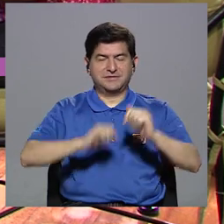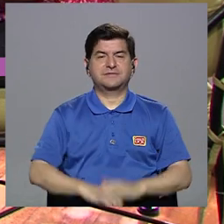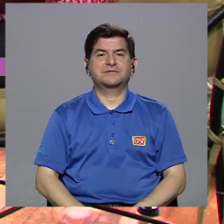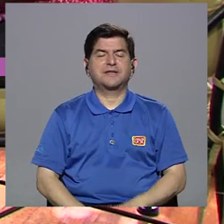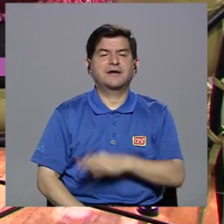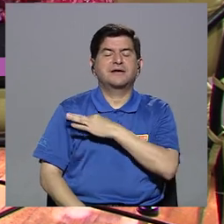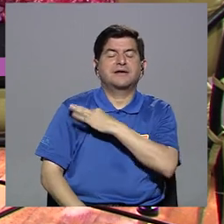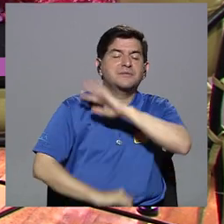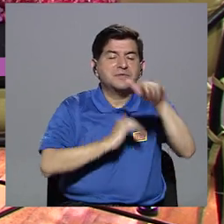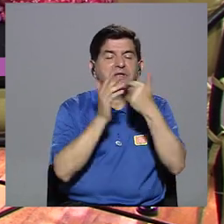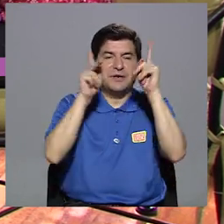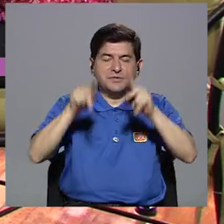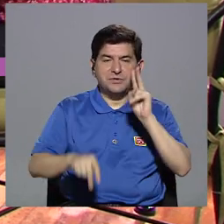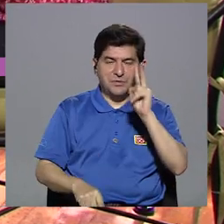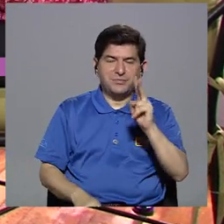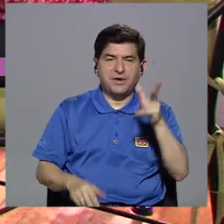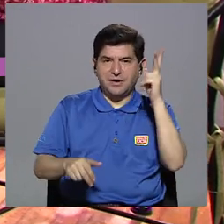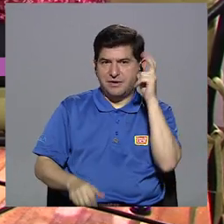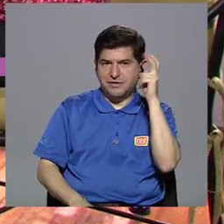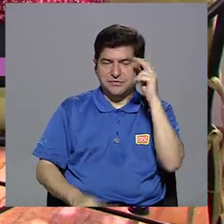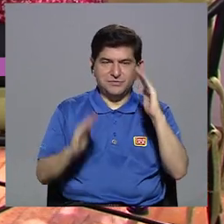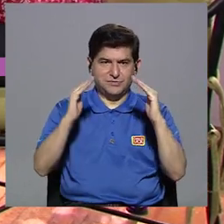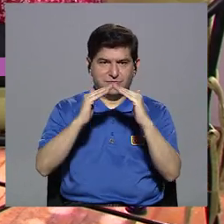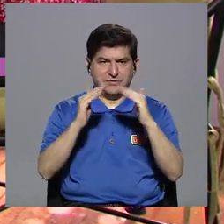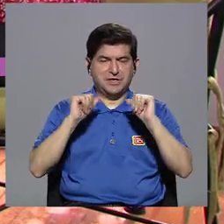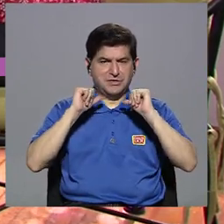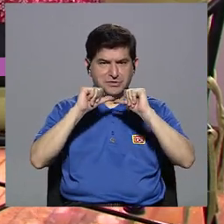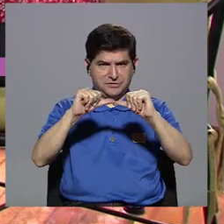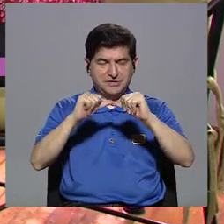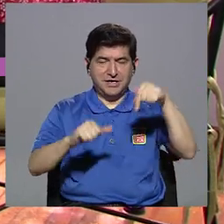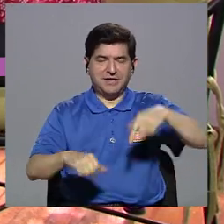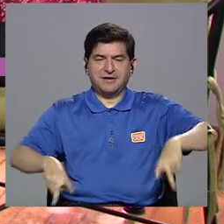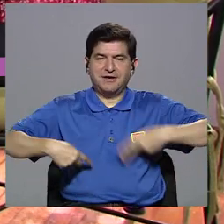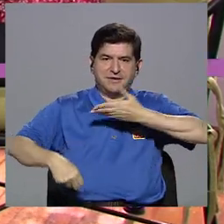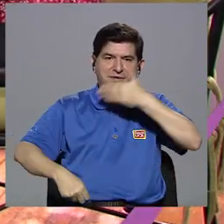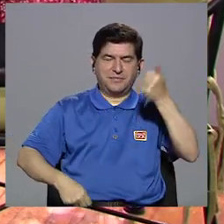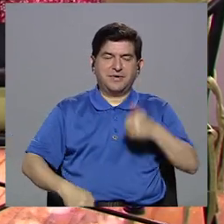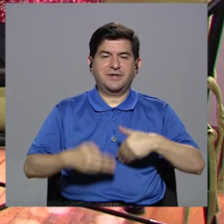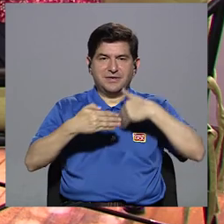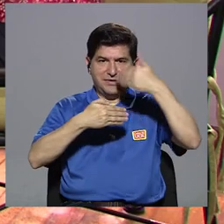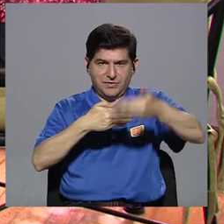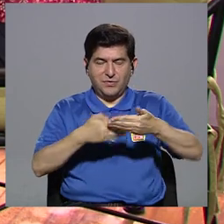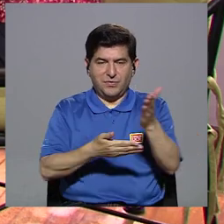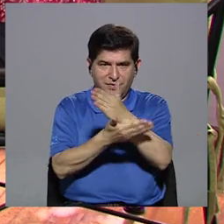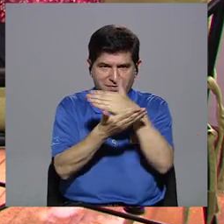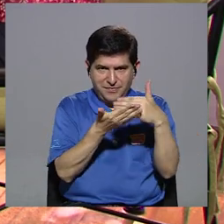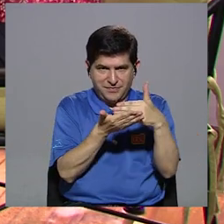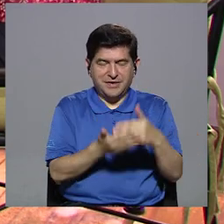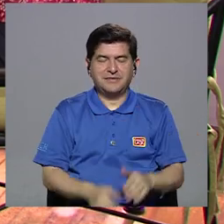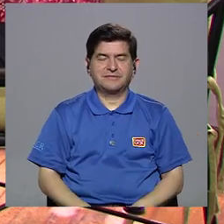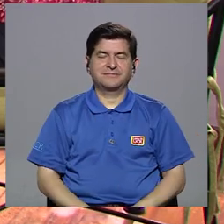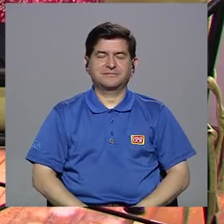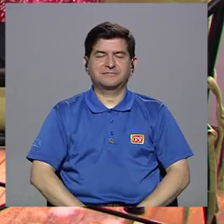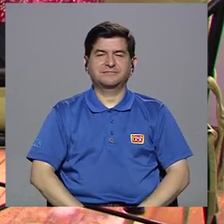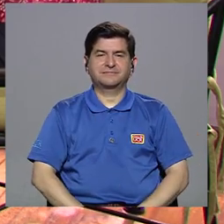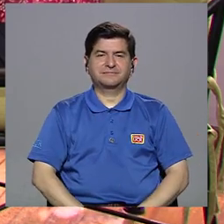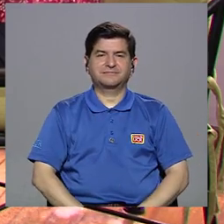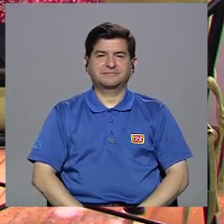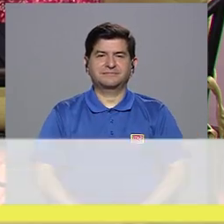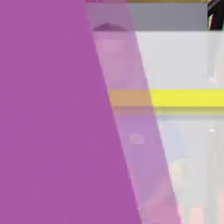conversación vamos a invitar a todos los que nos dañen nos escuchan en casa a que continúen con más de vivir mejor en el siguiente segmento ya